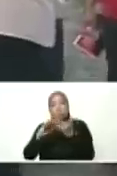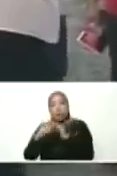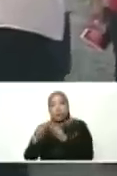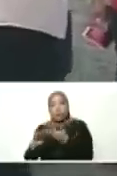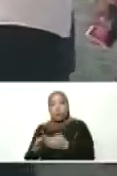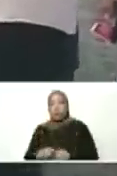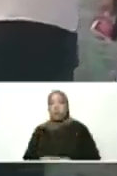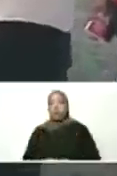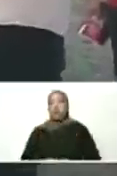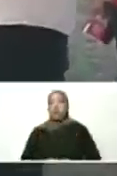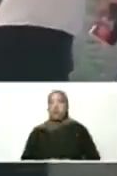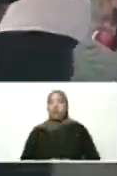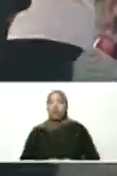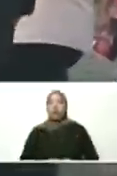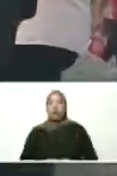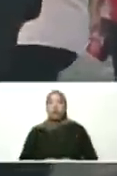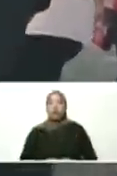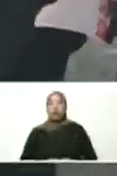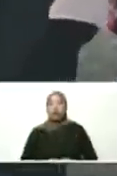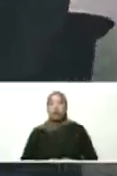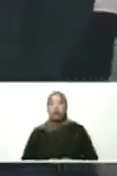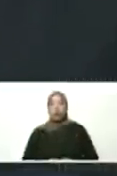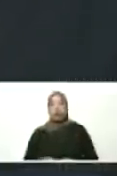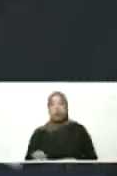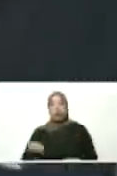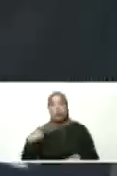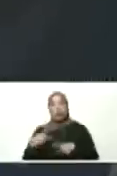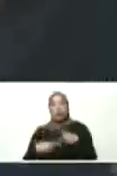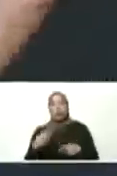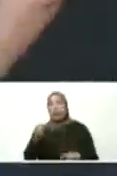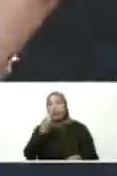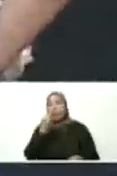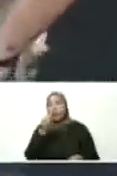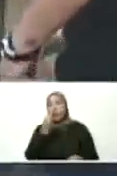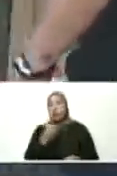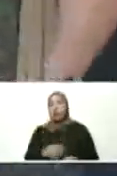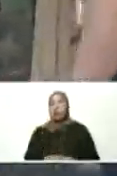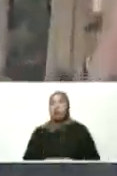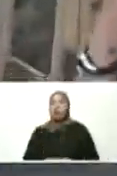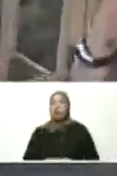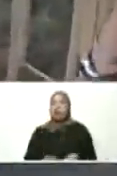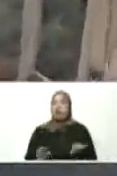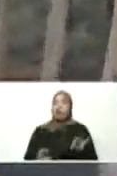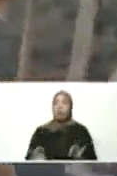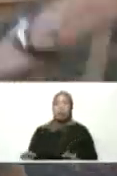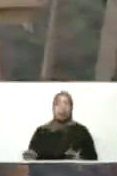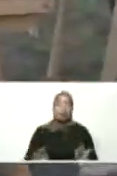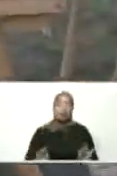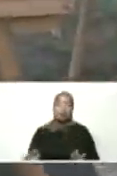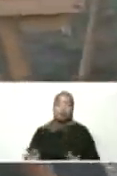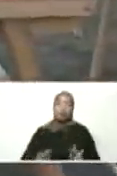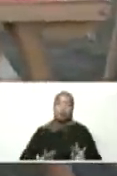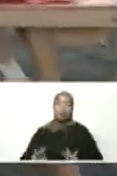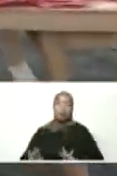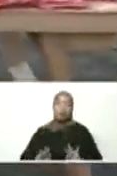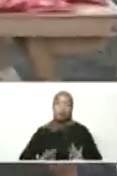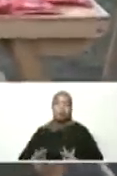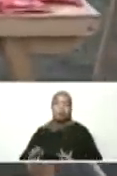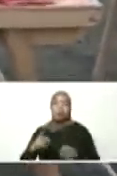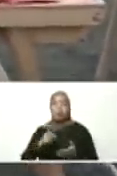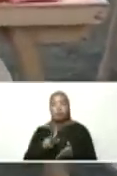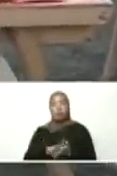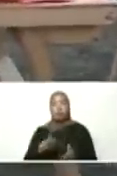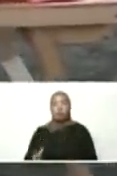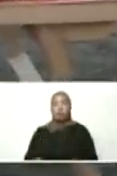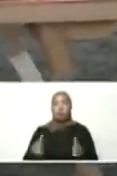Leander. Correcto. Harina de maíz precocida. Bueno, vayan preparando alguito con esto ahorita, porque vamos a probar todos